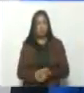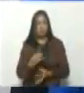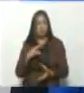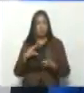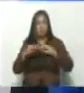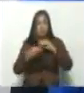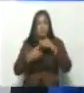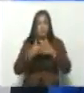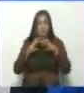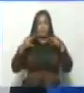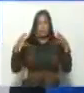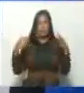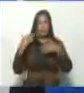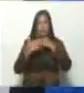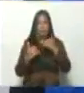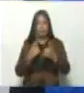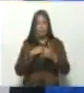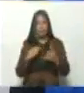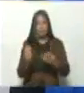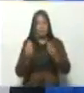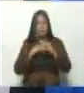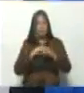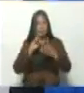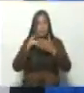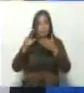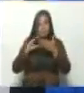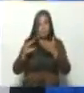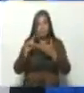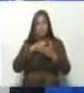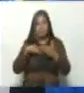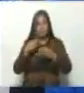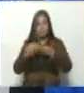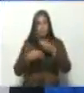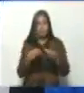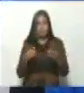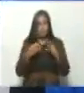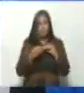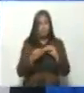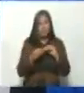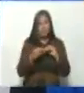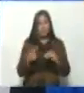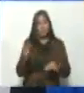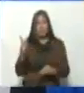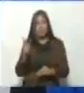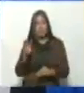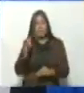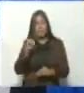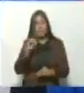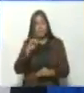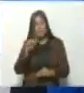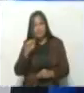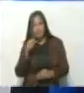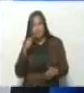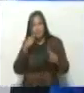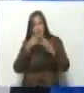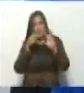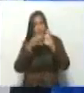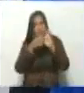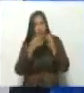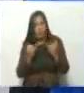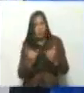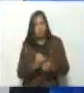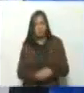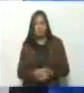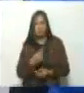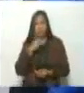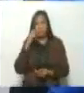compactadoras mucho más grandes, y de acuerdo a la característica, si lo hacemos en coche o en el valle, van directo a las mallas porque está mucho claro, más cerca. Eso ha sido